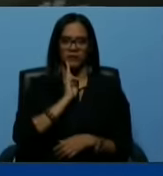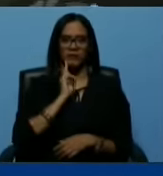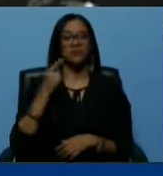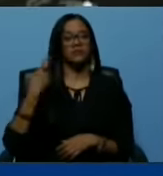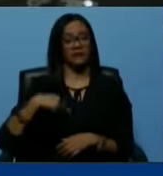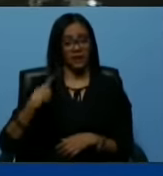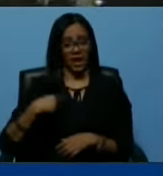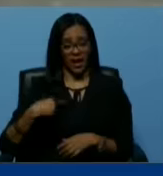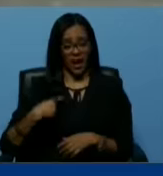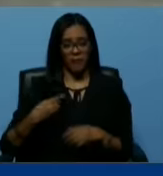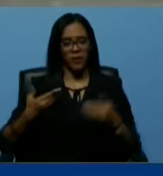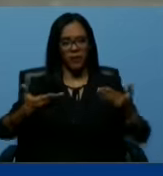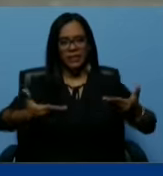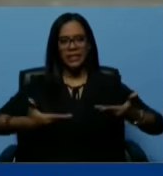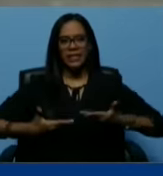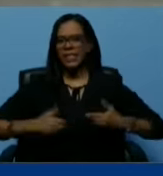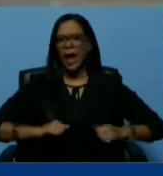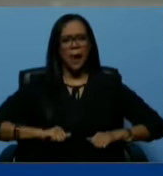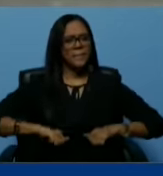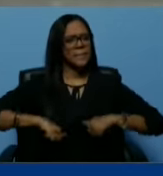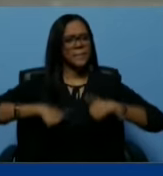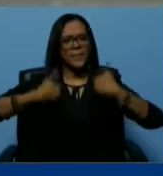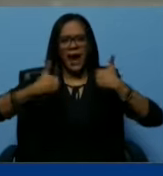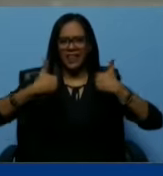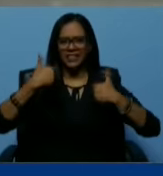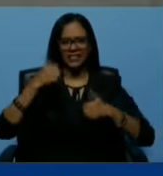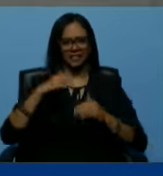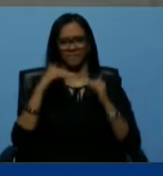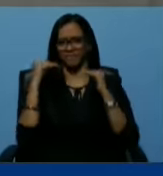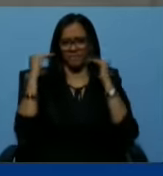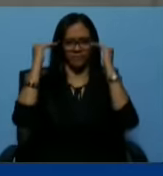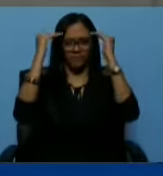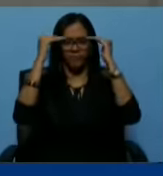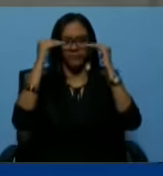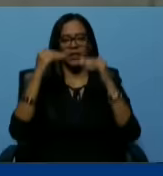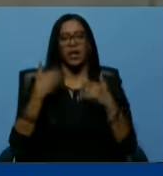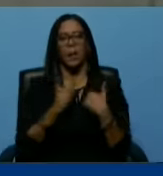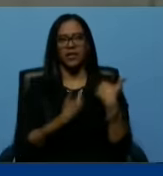Tenemos el legado del más gigante de los grandes presidentes